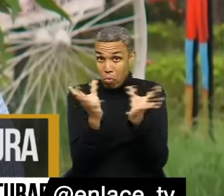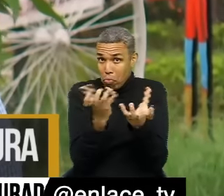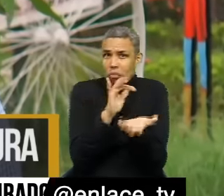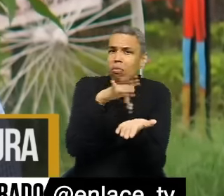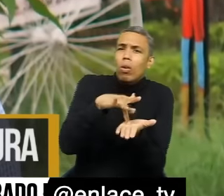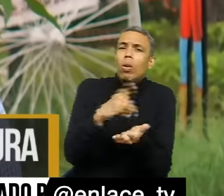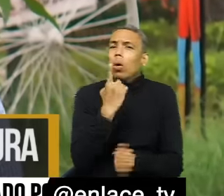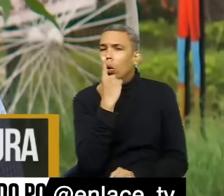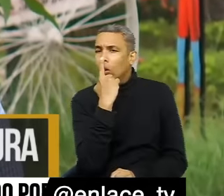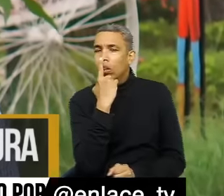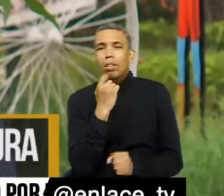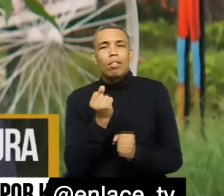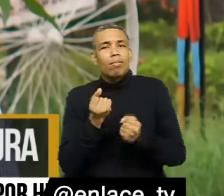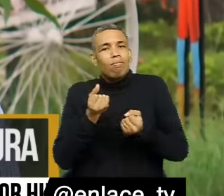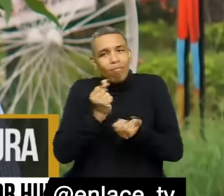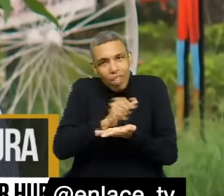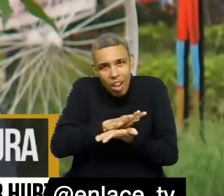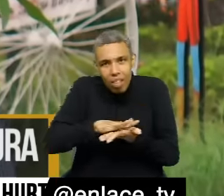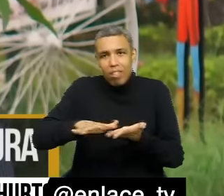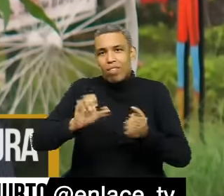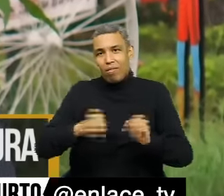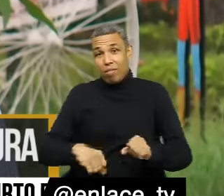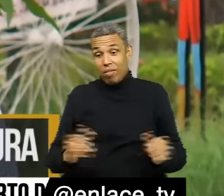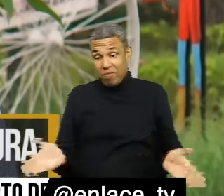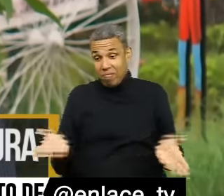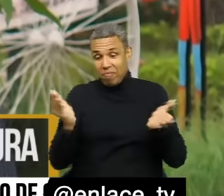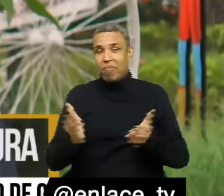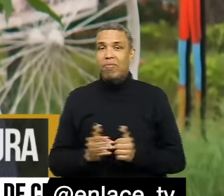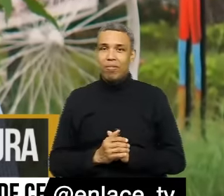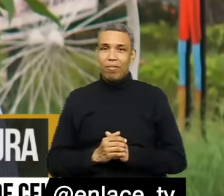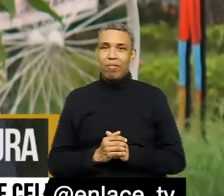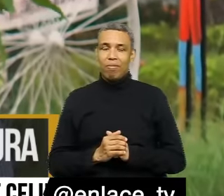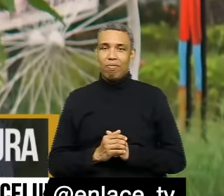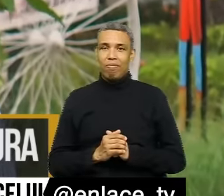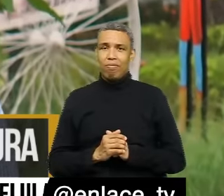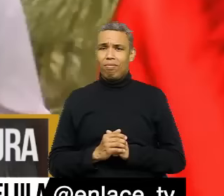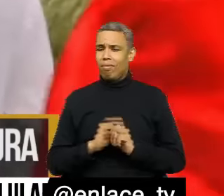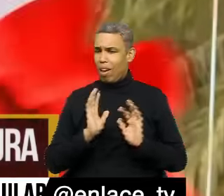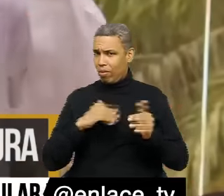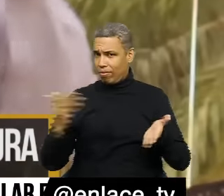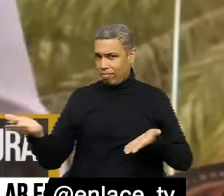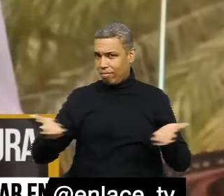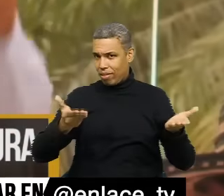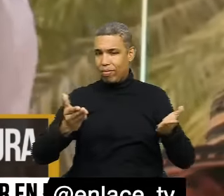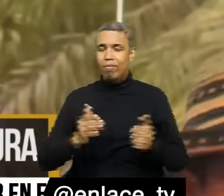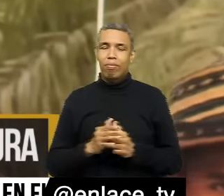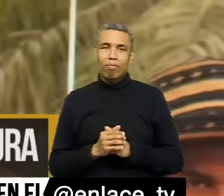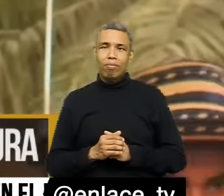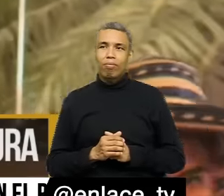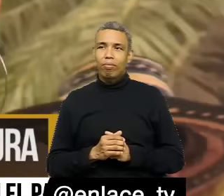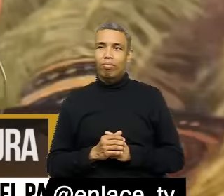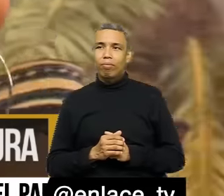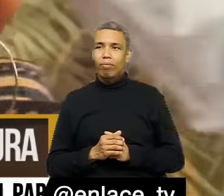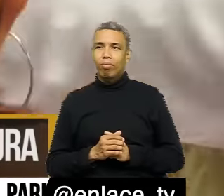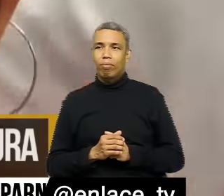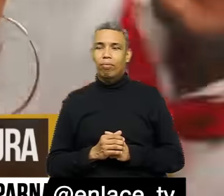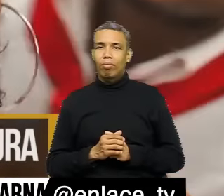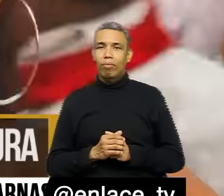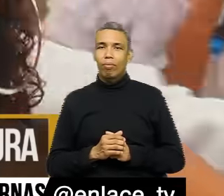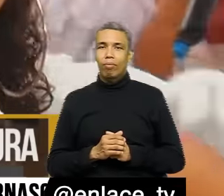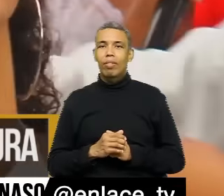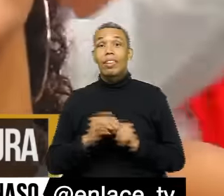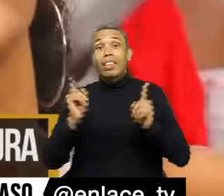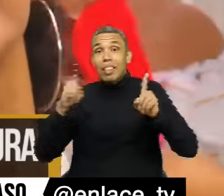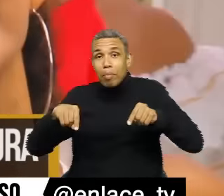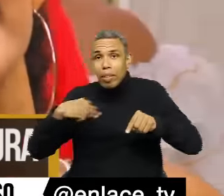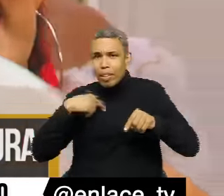quieran disfrutar de este espectáculo que hemos preparado desde el mismo evento, pues son bienvenidos. Además, en este espacio se dará la elección de la